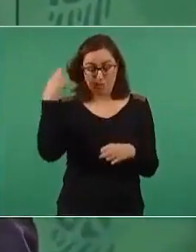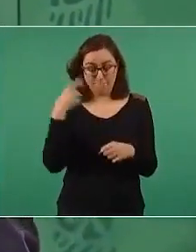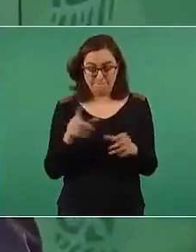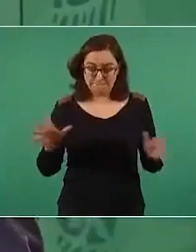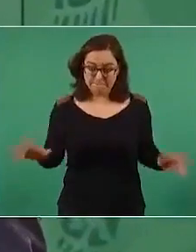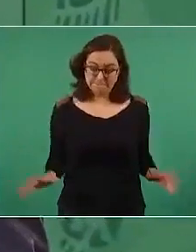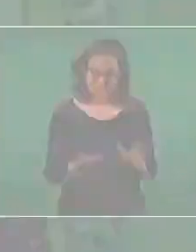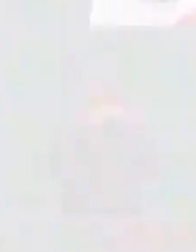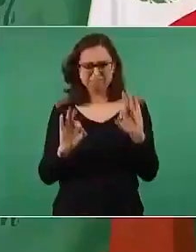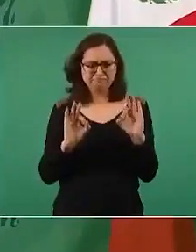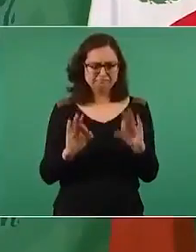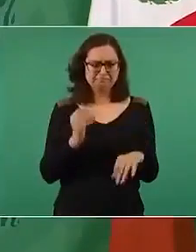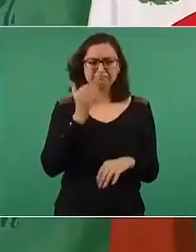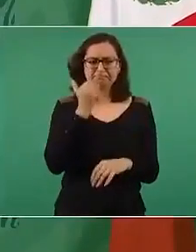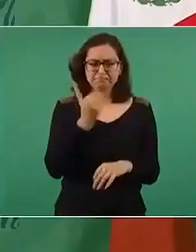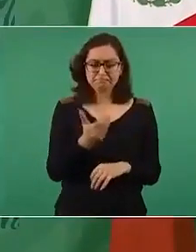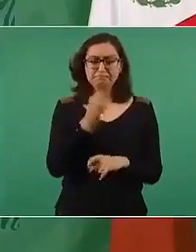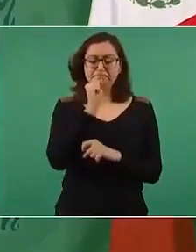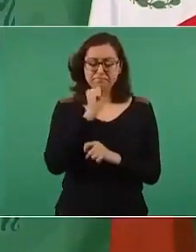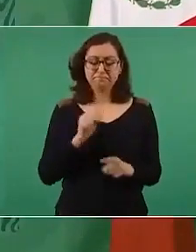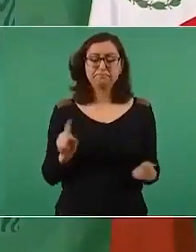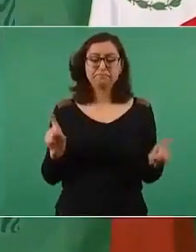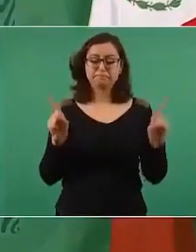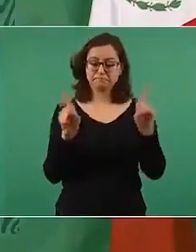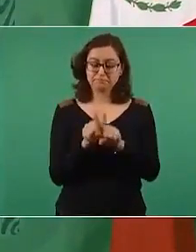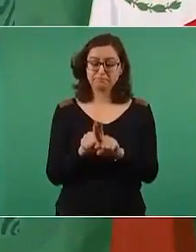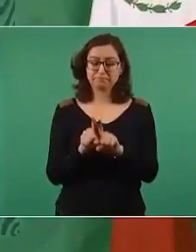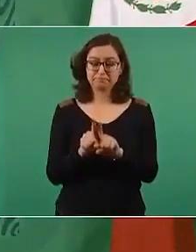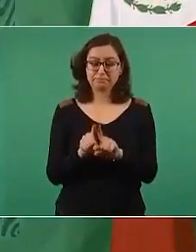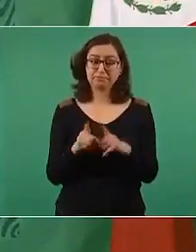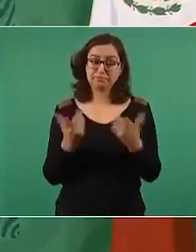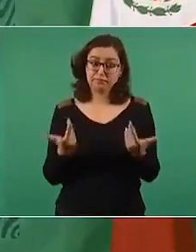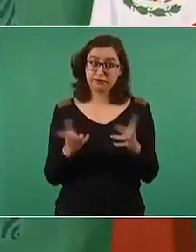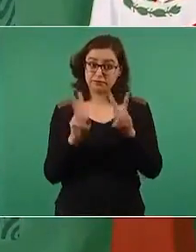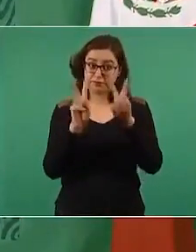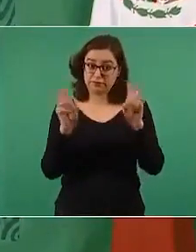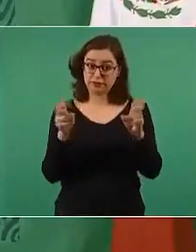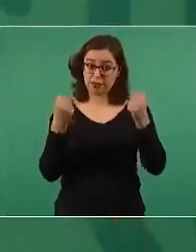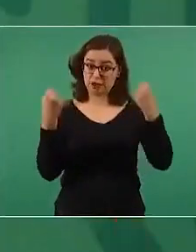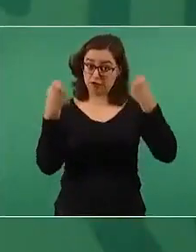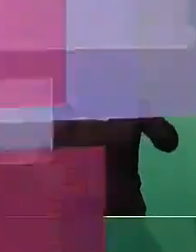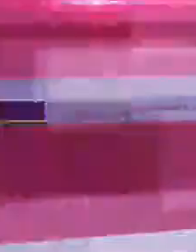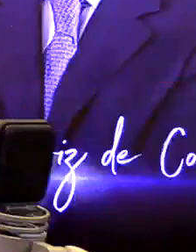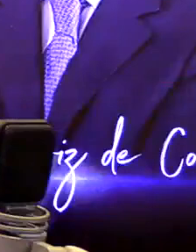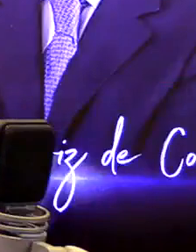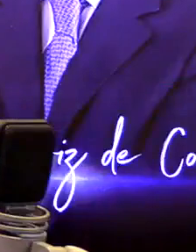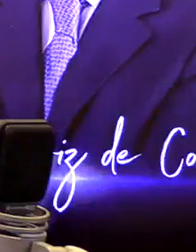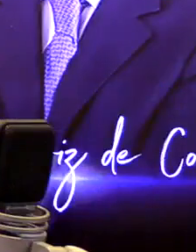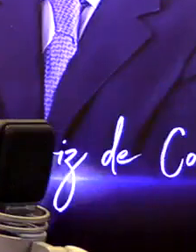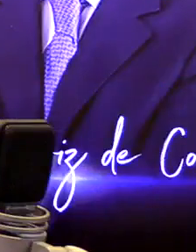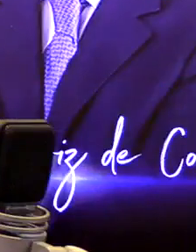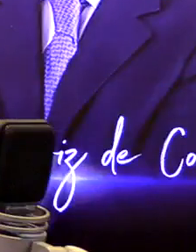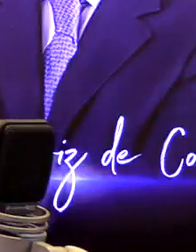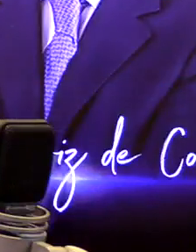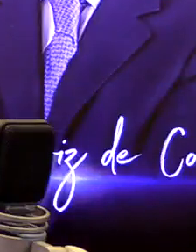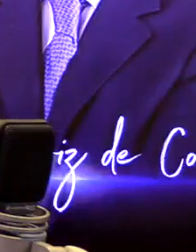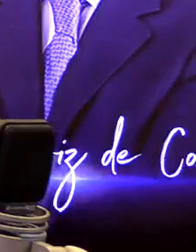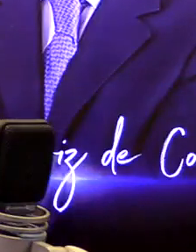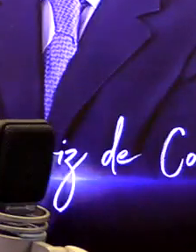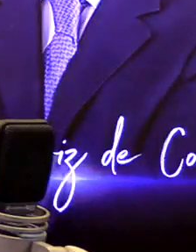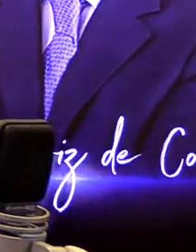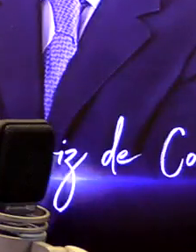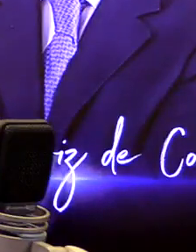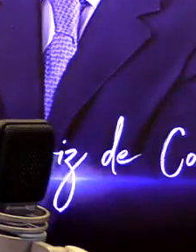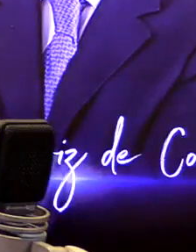en América. También hablamos de abrir por completo la frontera lo más pronto posible. Para